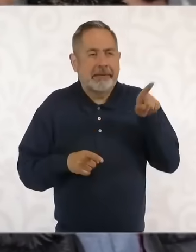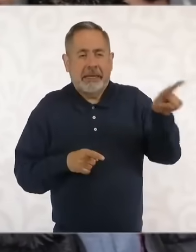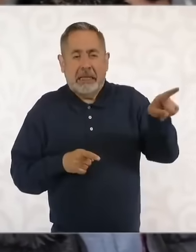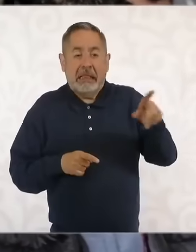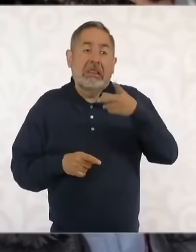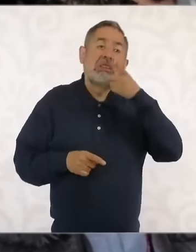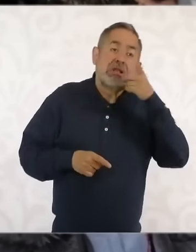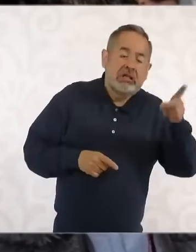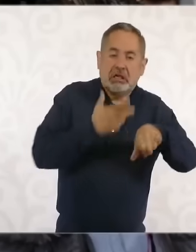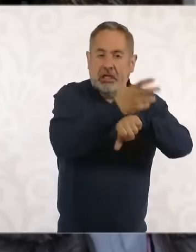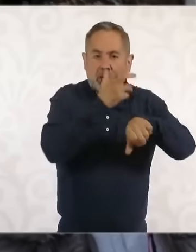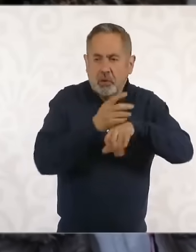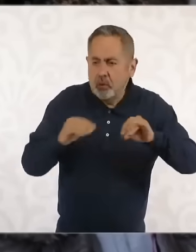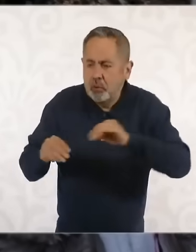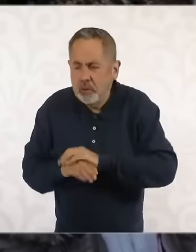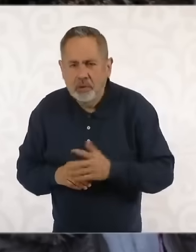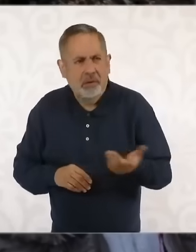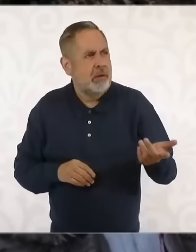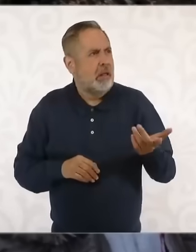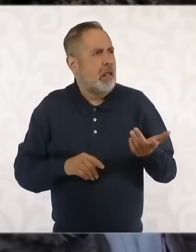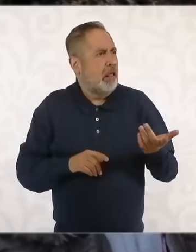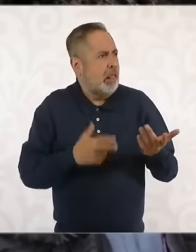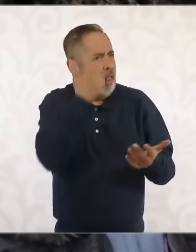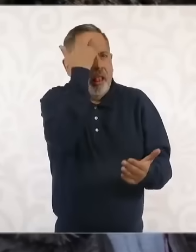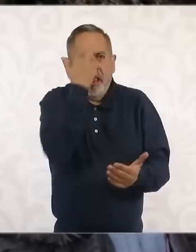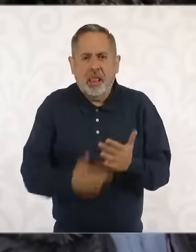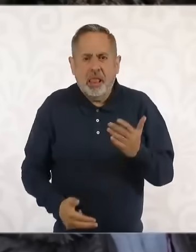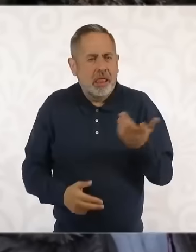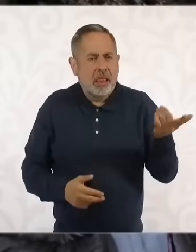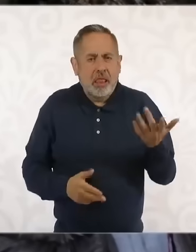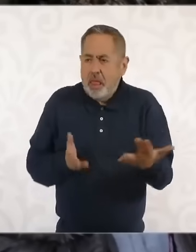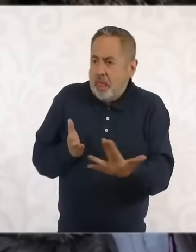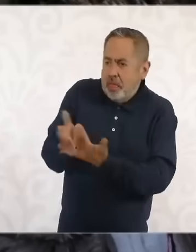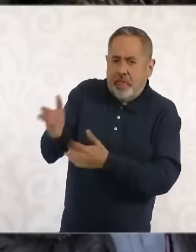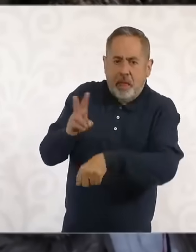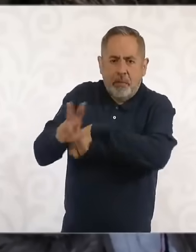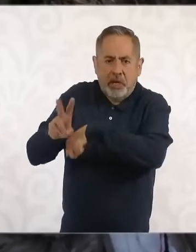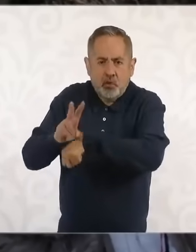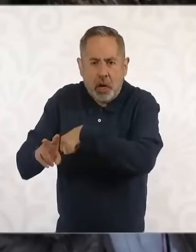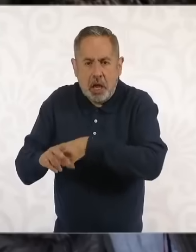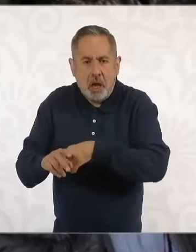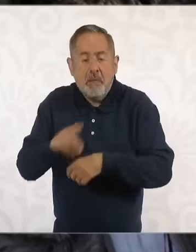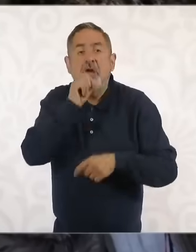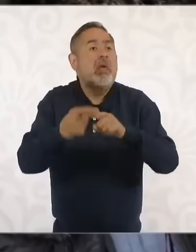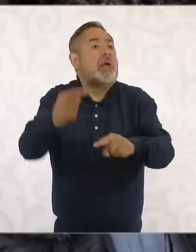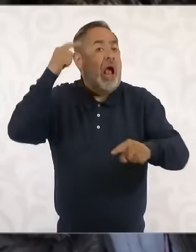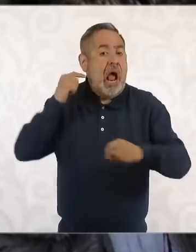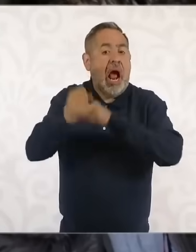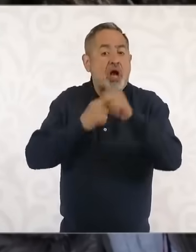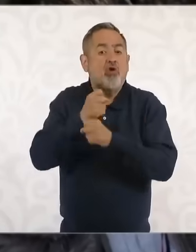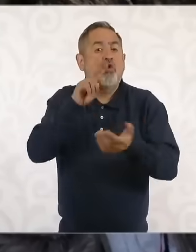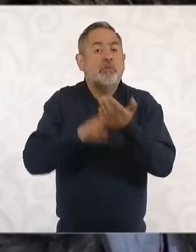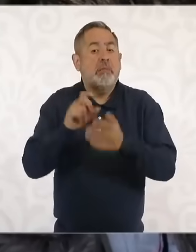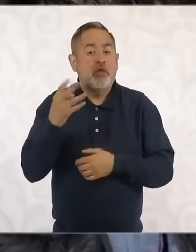llamar así, ocurren en total impunidad. En esta ocasión fue en Venezuela, pero en México también ya ocurrió en julio de